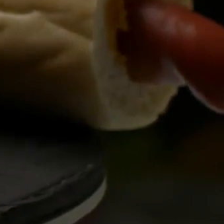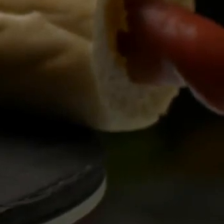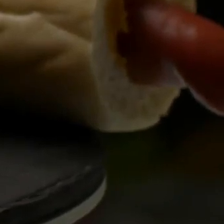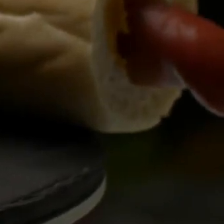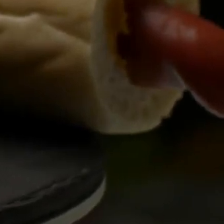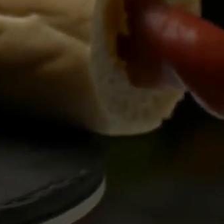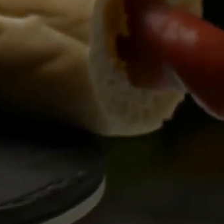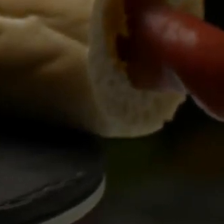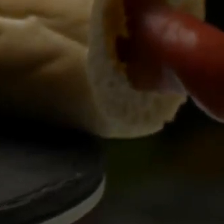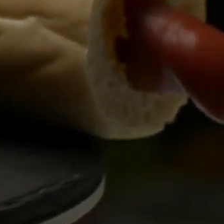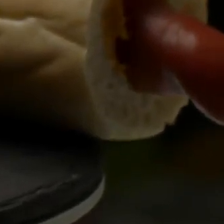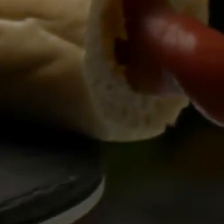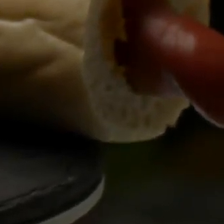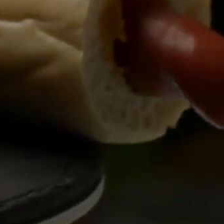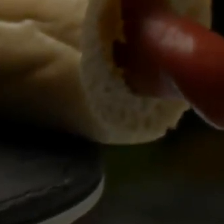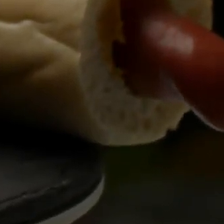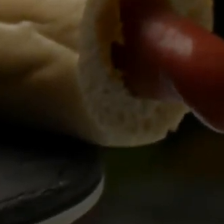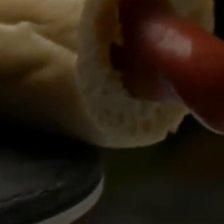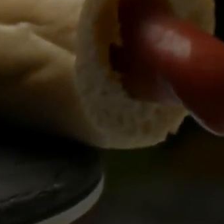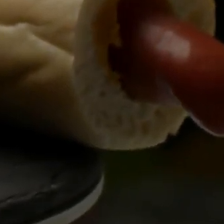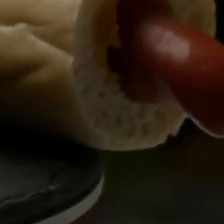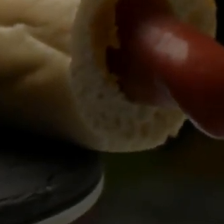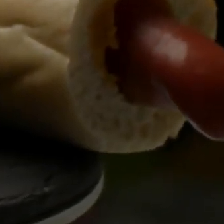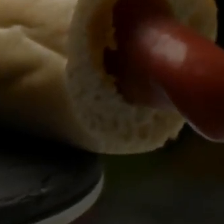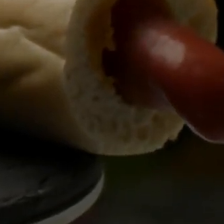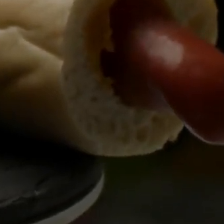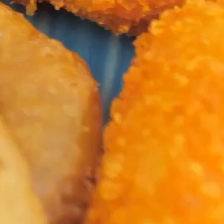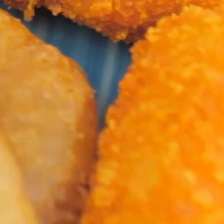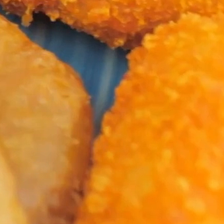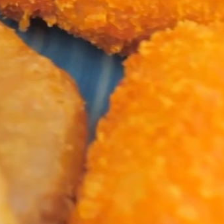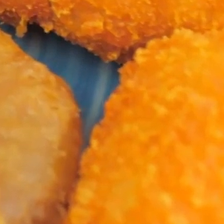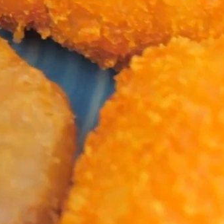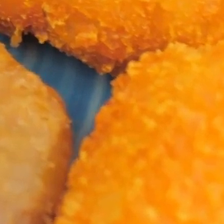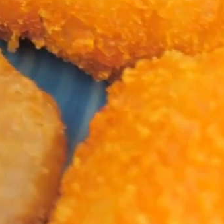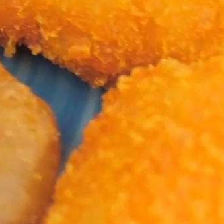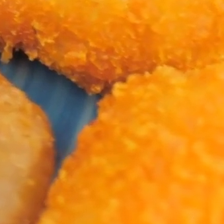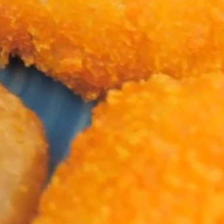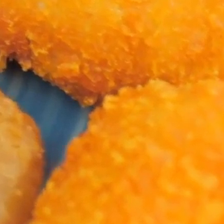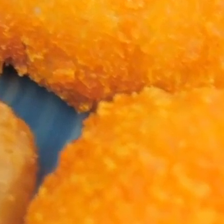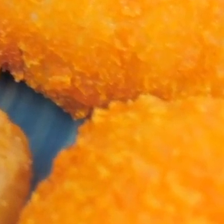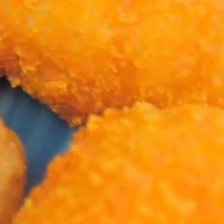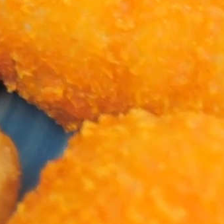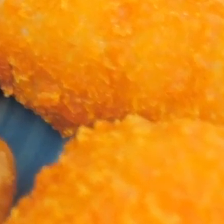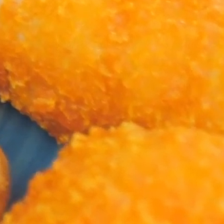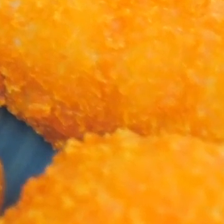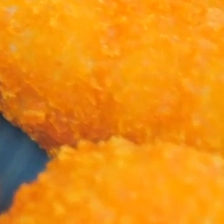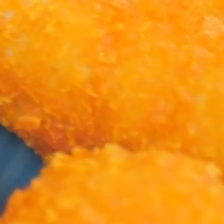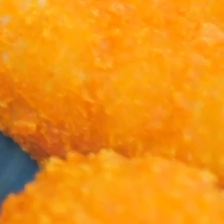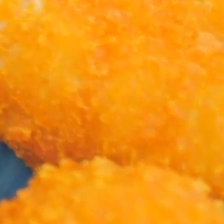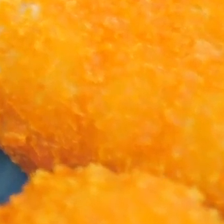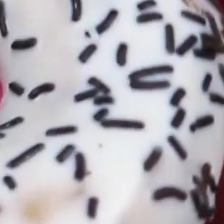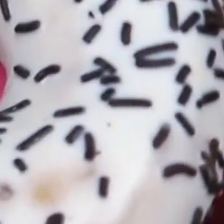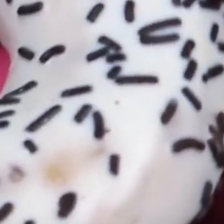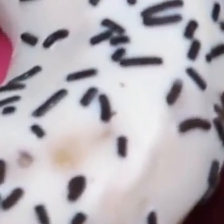panificados industriales, carnes procesadas, lácteos azucarados, pizzas o nuggets, entre otros productos. Ahora,